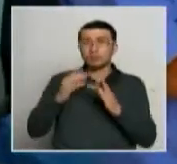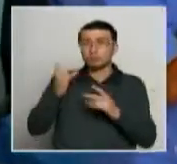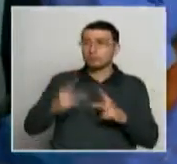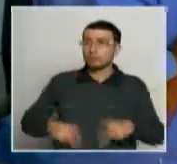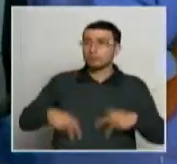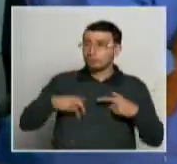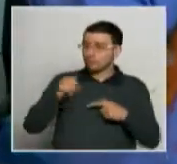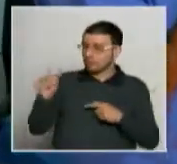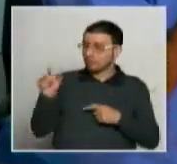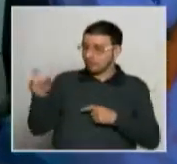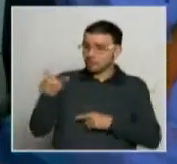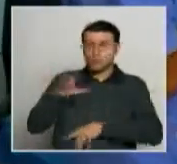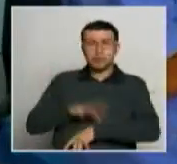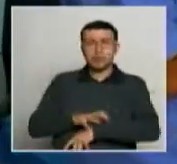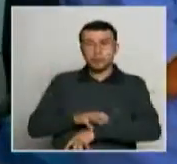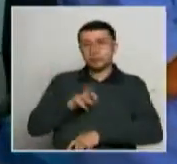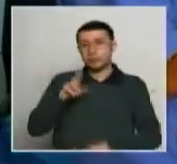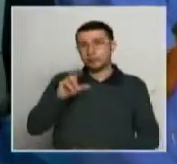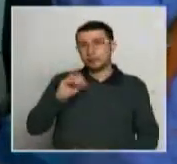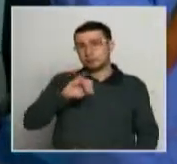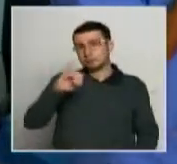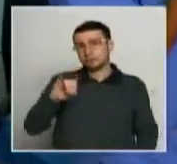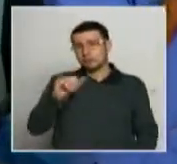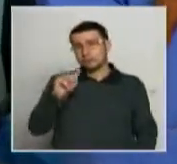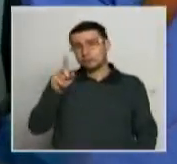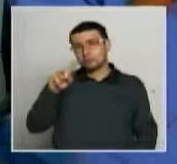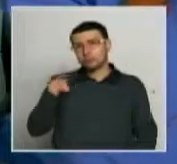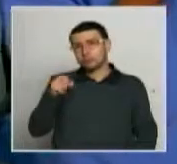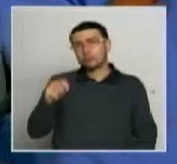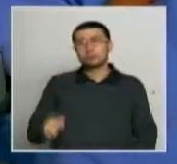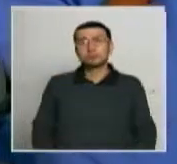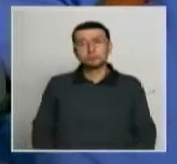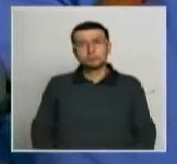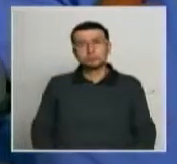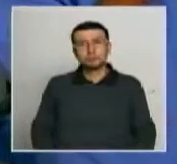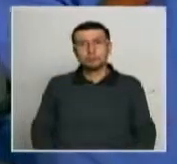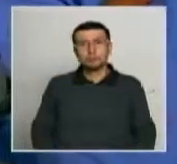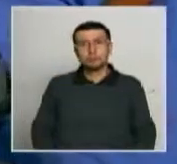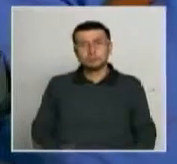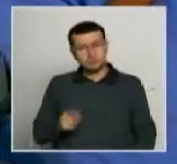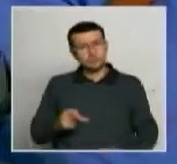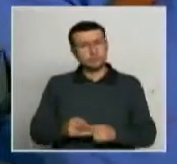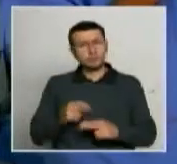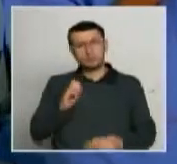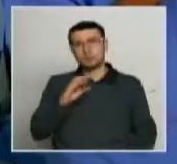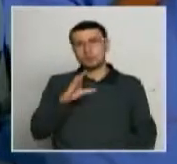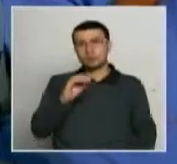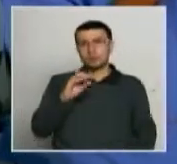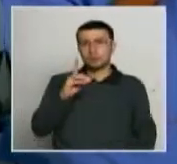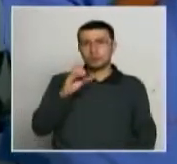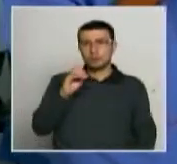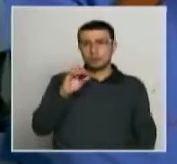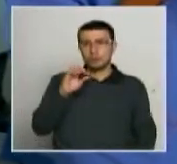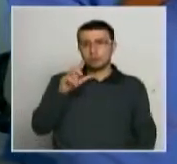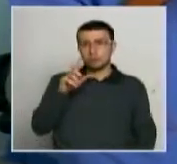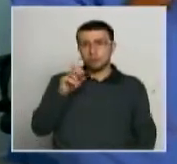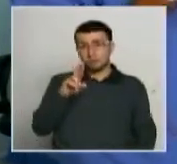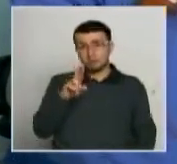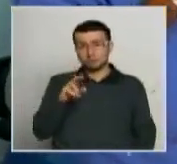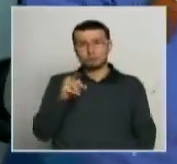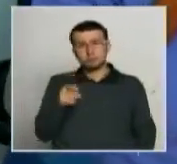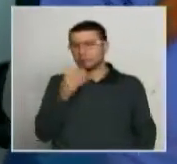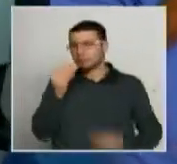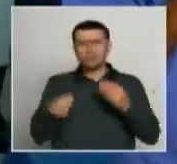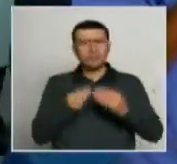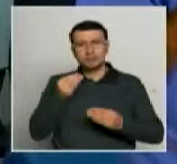Rojas. El método de ecodoppler se basa en la ecografía. La